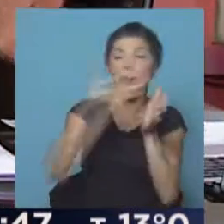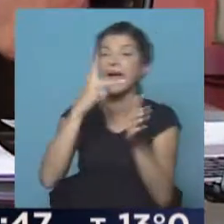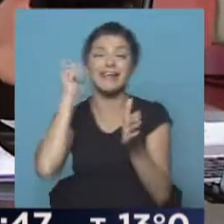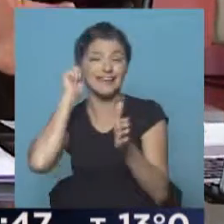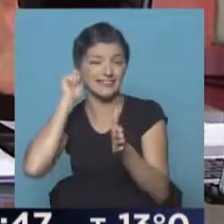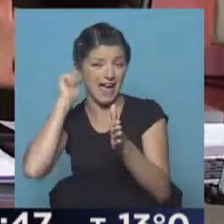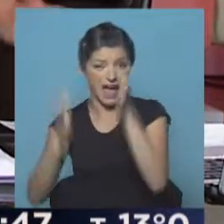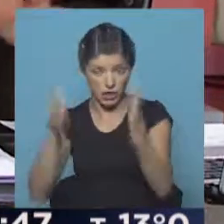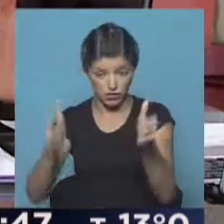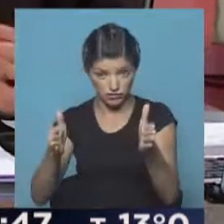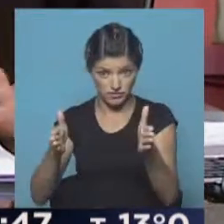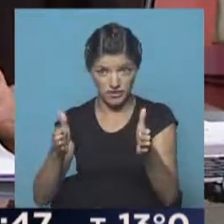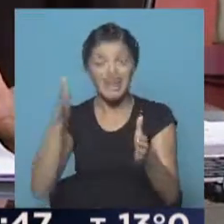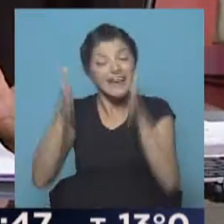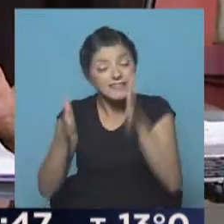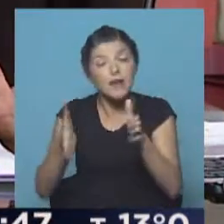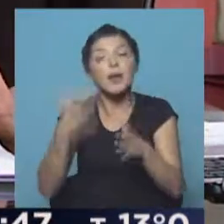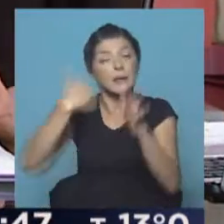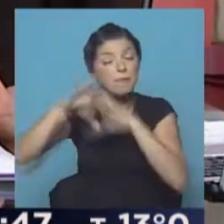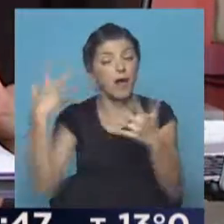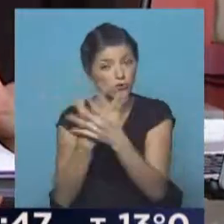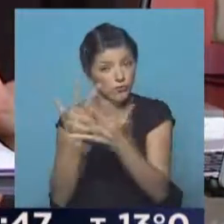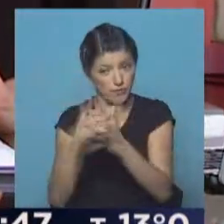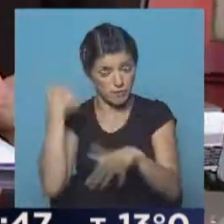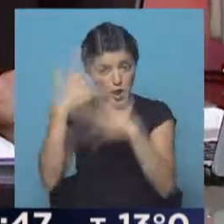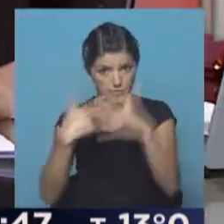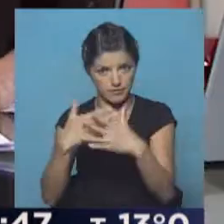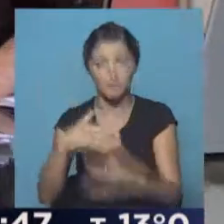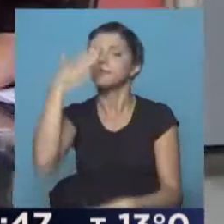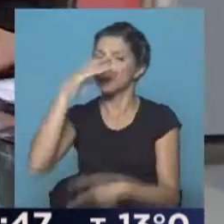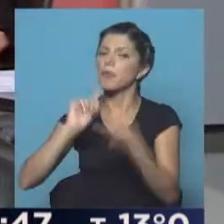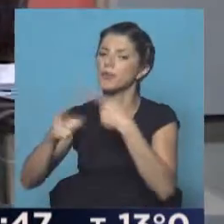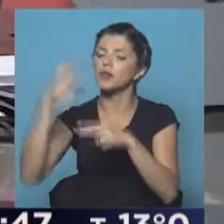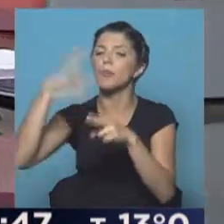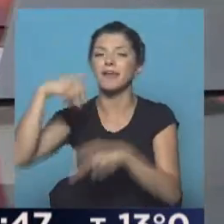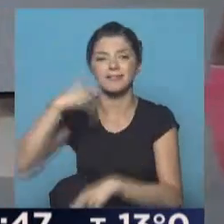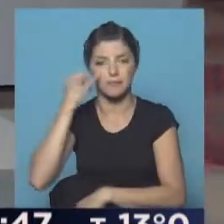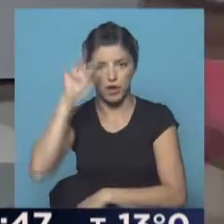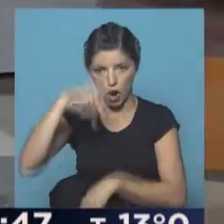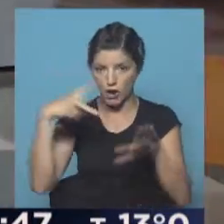años, que es la franja etaria que más sufre la violencia de género. Enseguida volvemos a la Plaza de Mayo con la manifestación. Ahora, breve pausa.